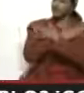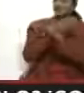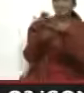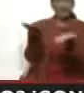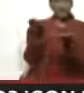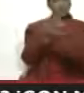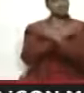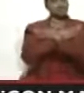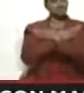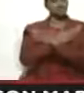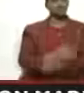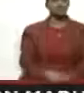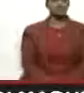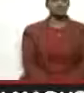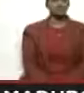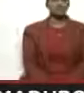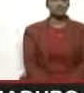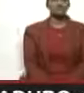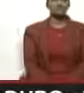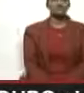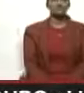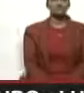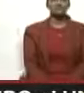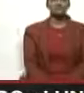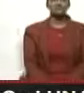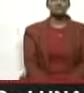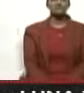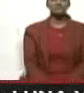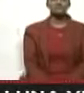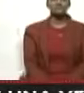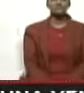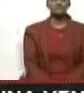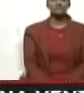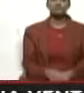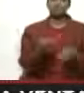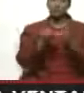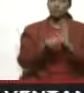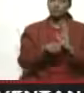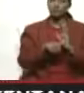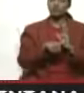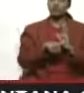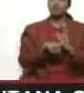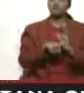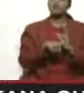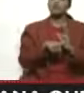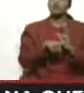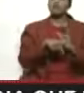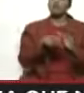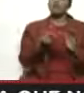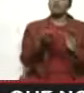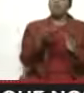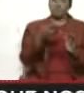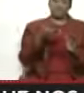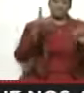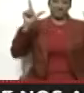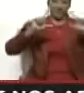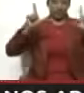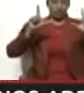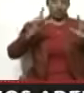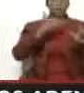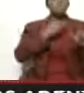felicidades. En un rato el programa del presidente con Maduro Más, que ha